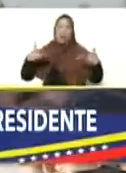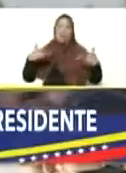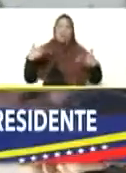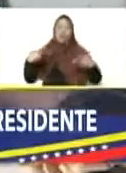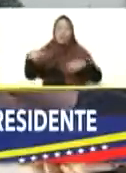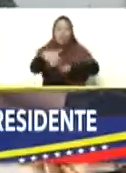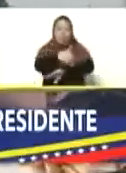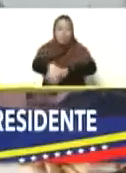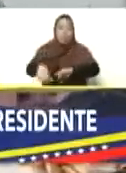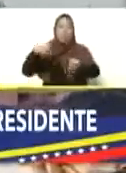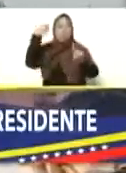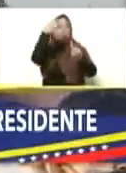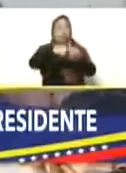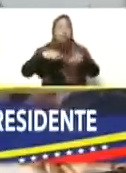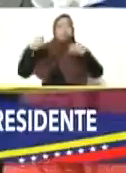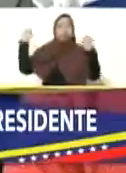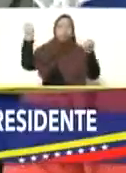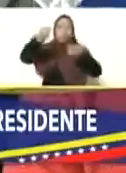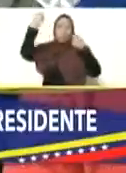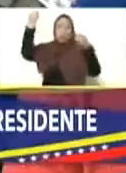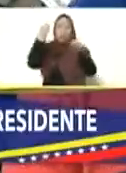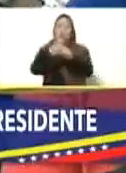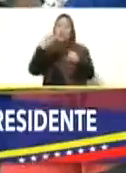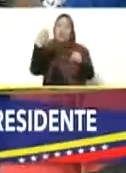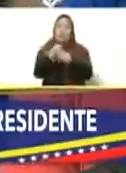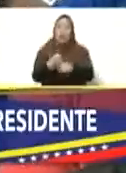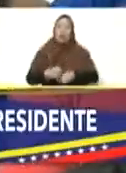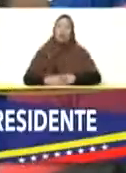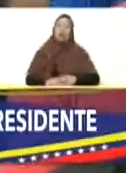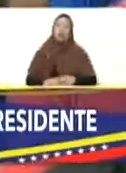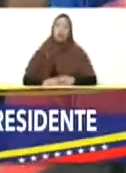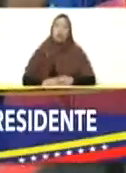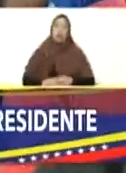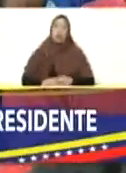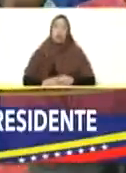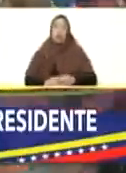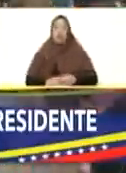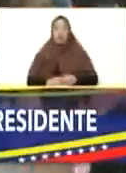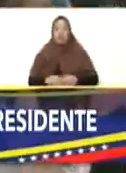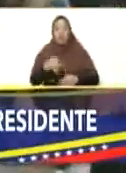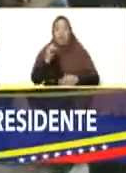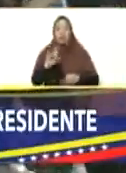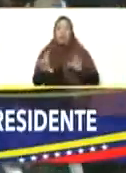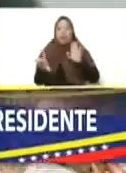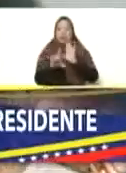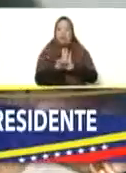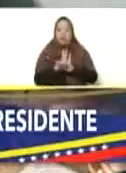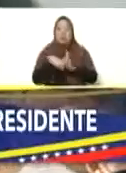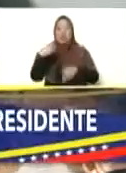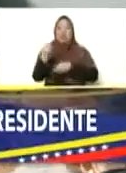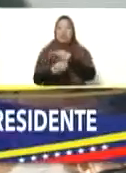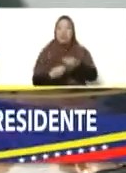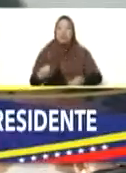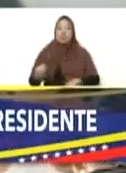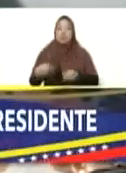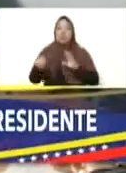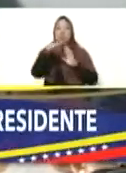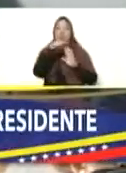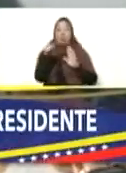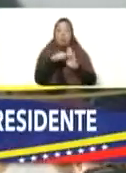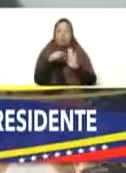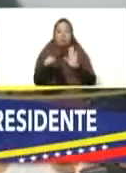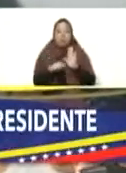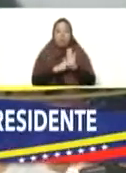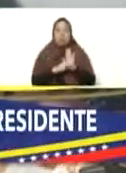calle con pelea y con trabajo ahora esa ley como derecho requiere una serie de instrumentos de